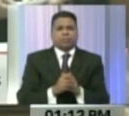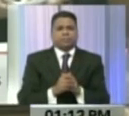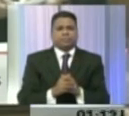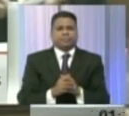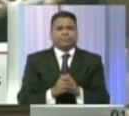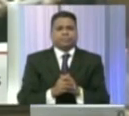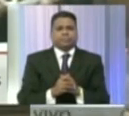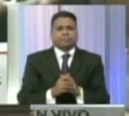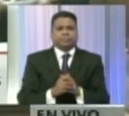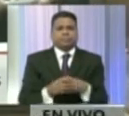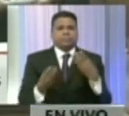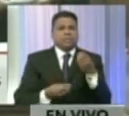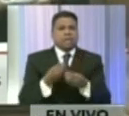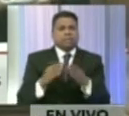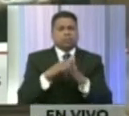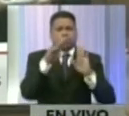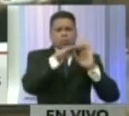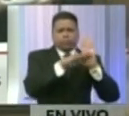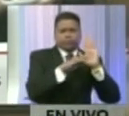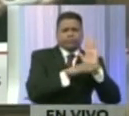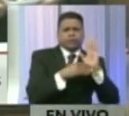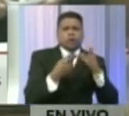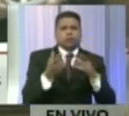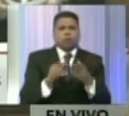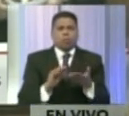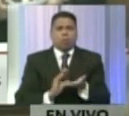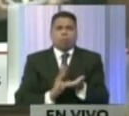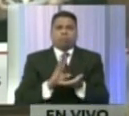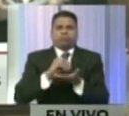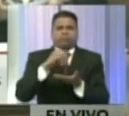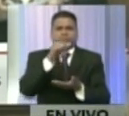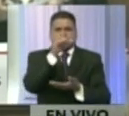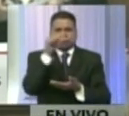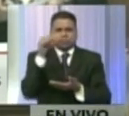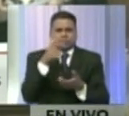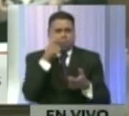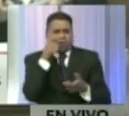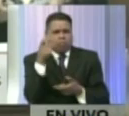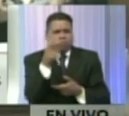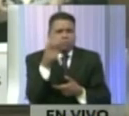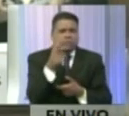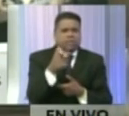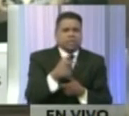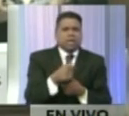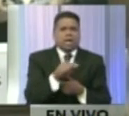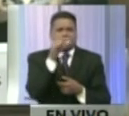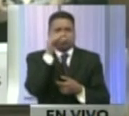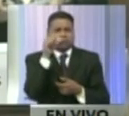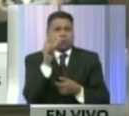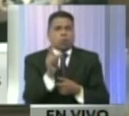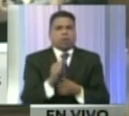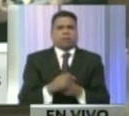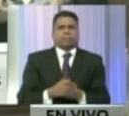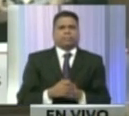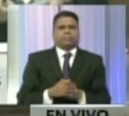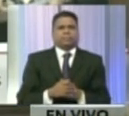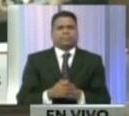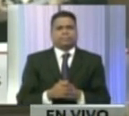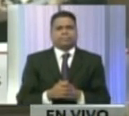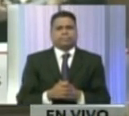simplificar los procedimientos de vigilancia, inspección antidroga, denuncia de corrupción gubernamental en las inspecciones